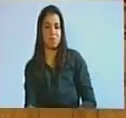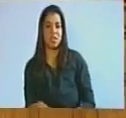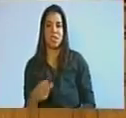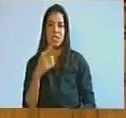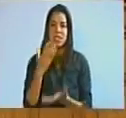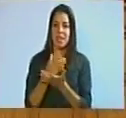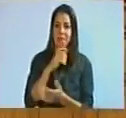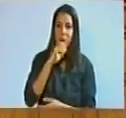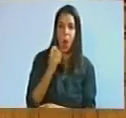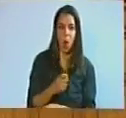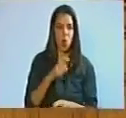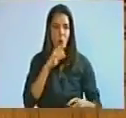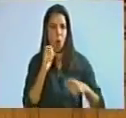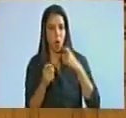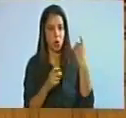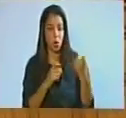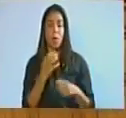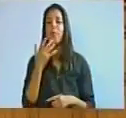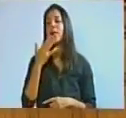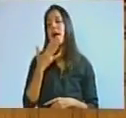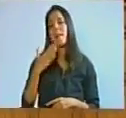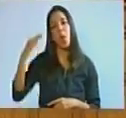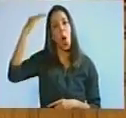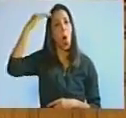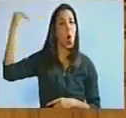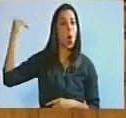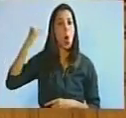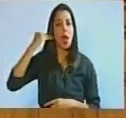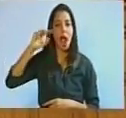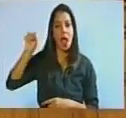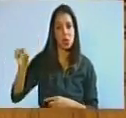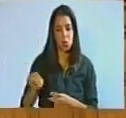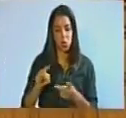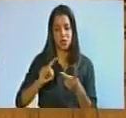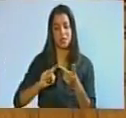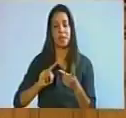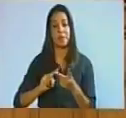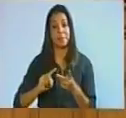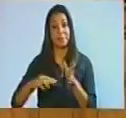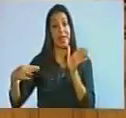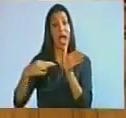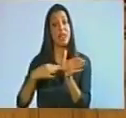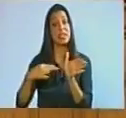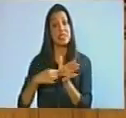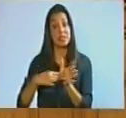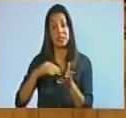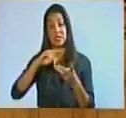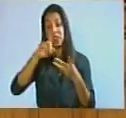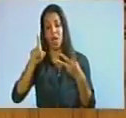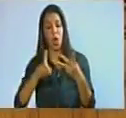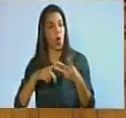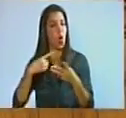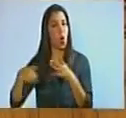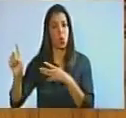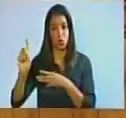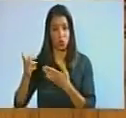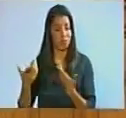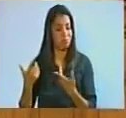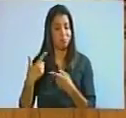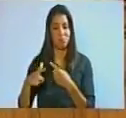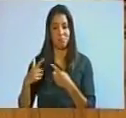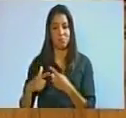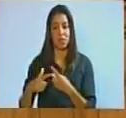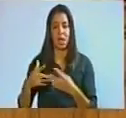a países como Corea del Norte, como Irán, así como el acompañamiento, pues, de todo lo que es